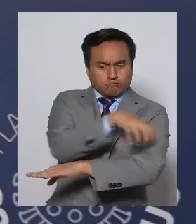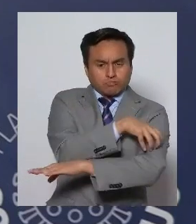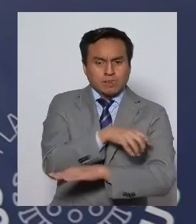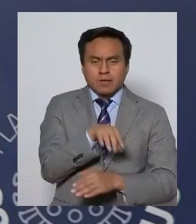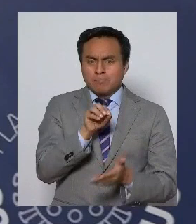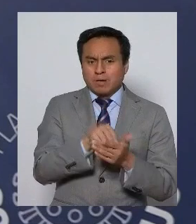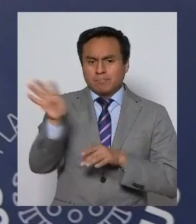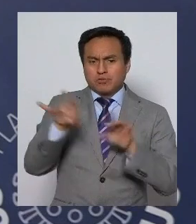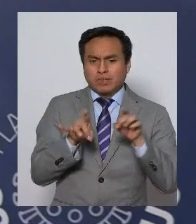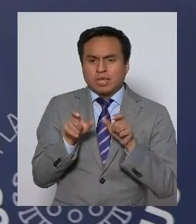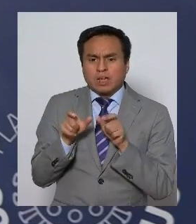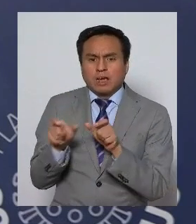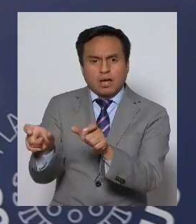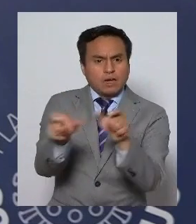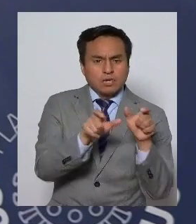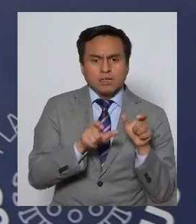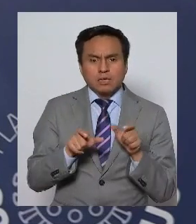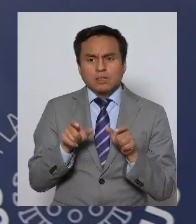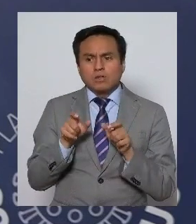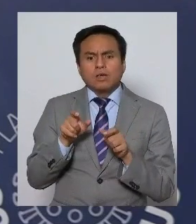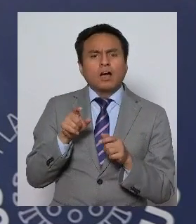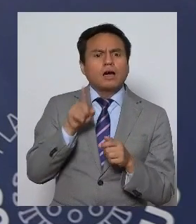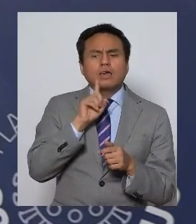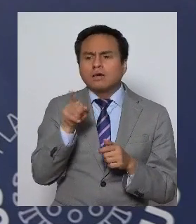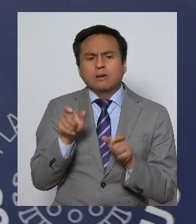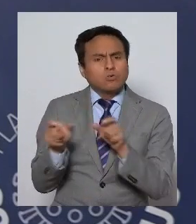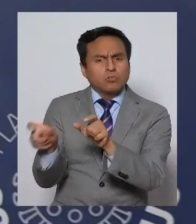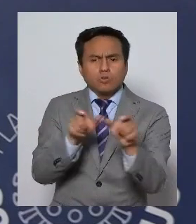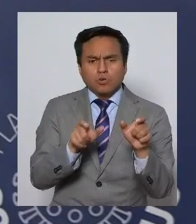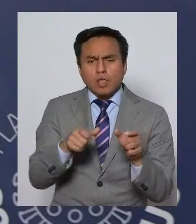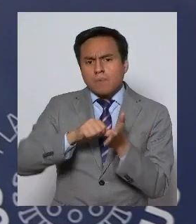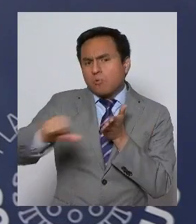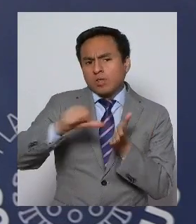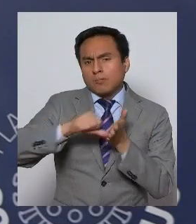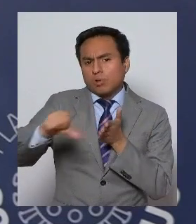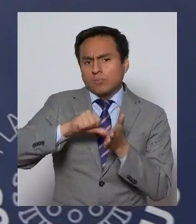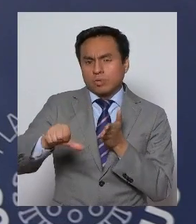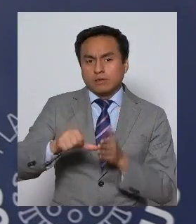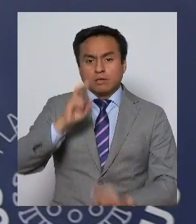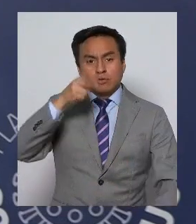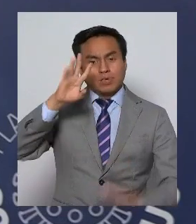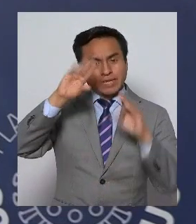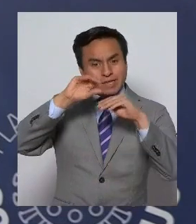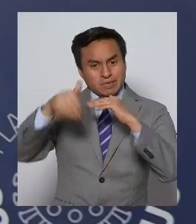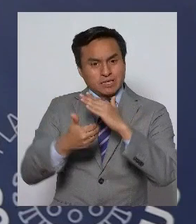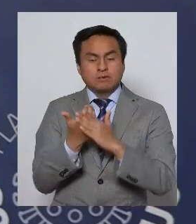poner más personas en la calle, fortalecer los controles, fortalecer las multas durante el que queda,